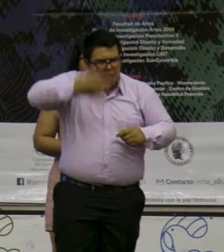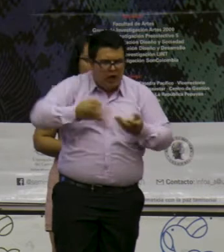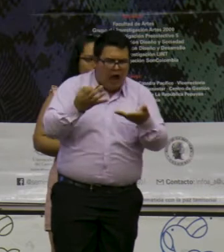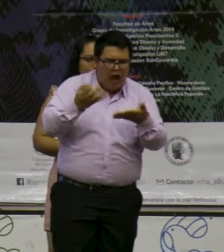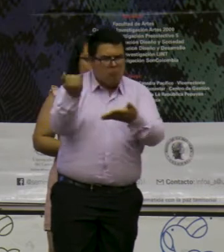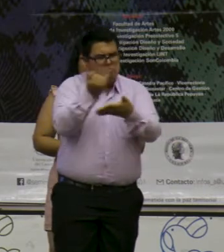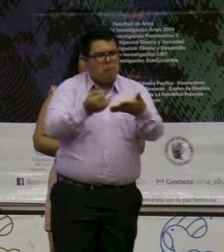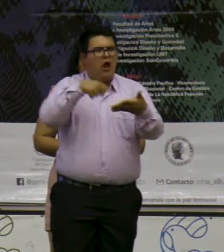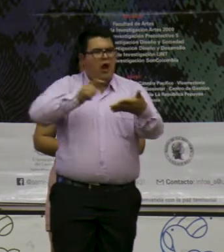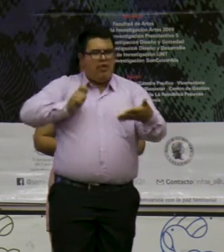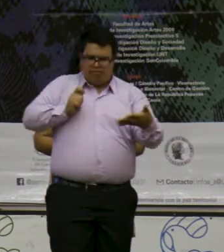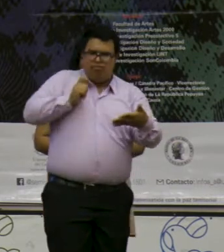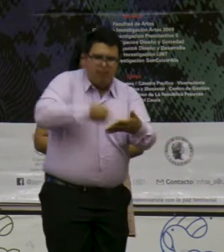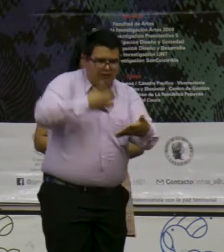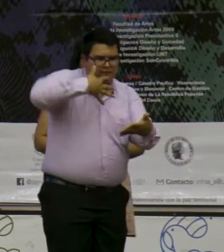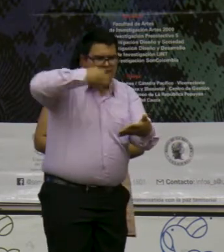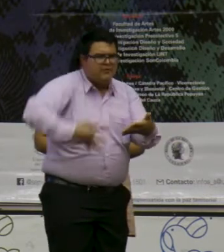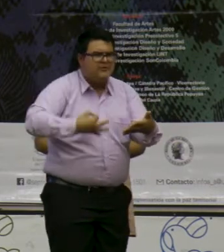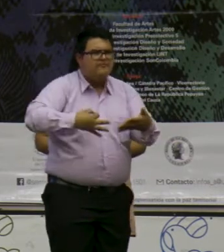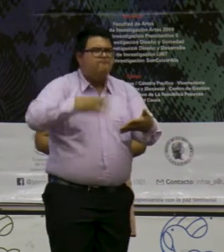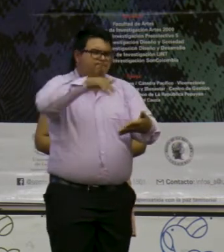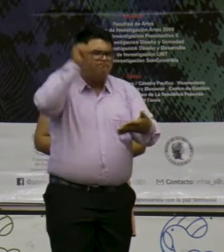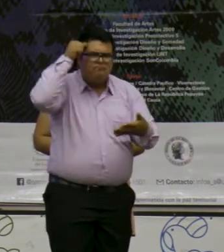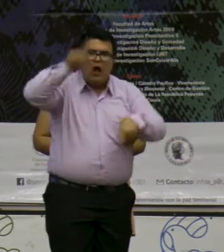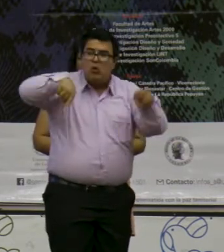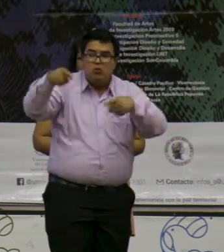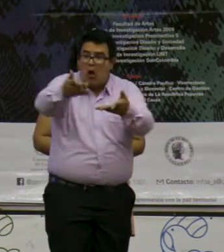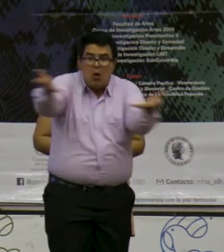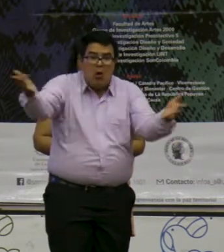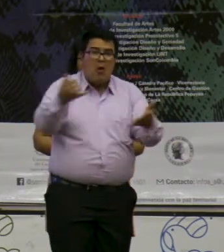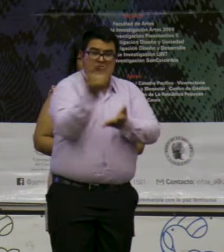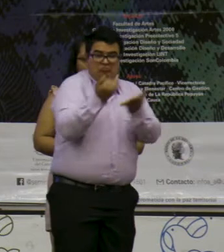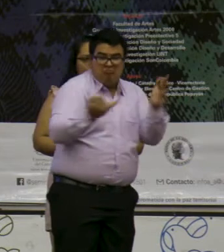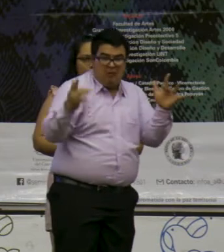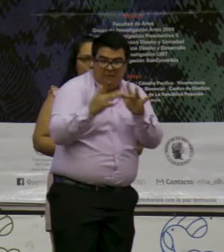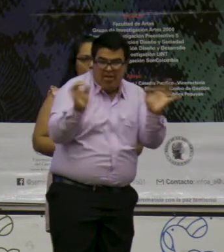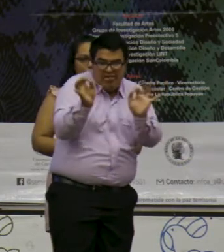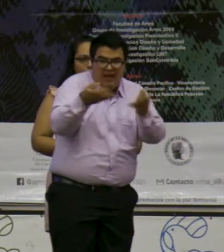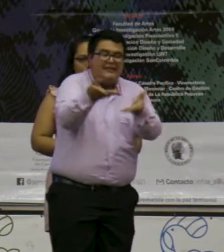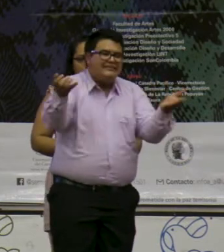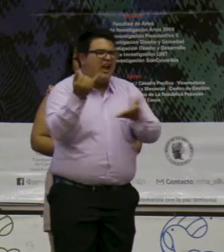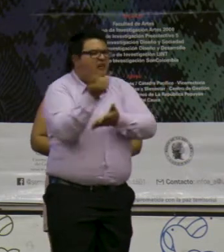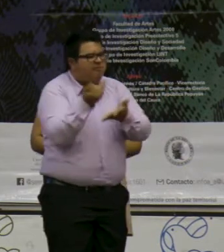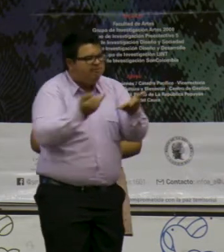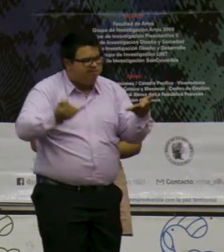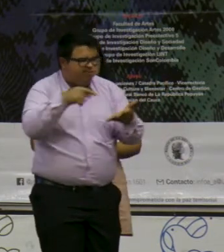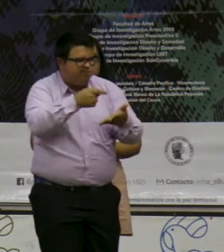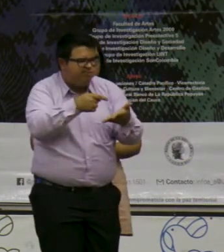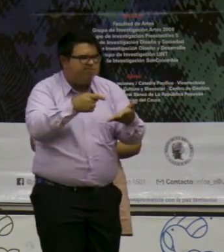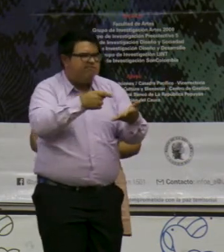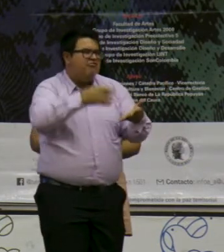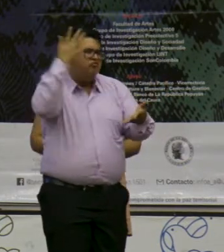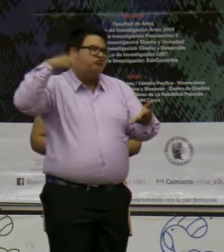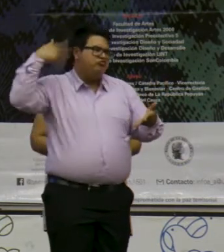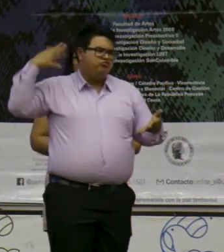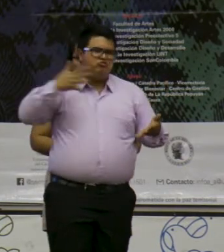para decir. Recordemos así de manera muy rápida, para las personas que no sean afines al campo, que la ilustración tradicionalmente